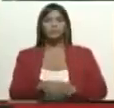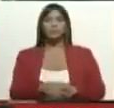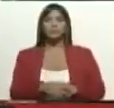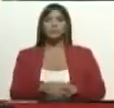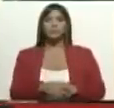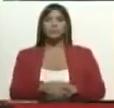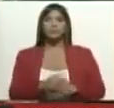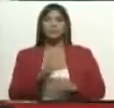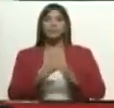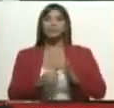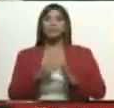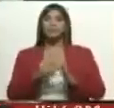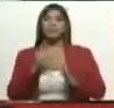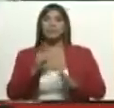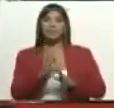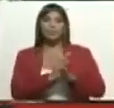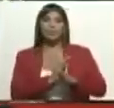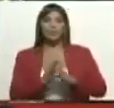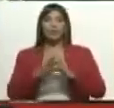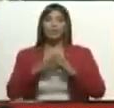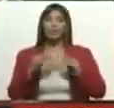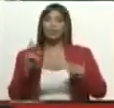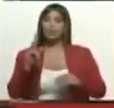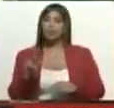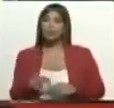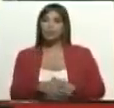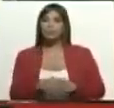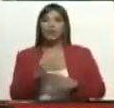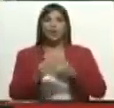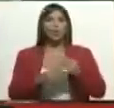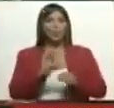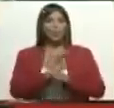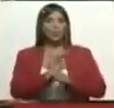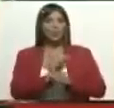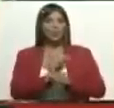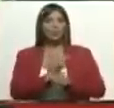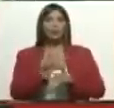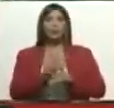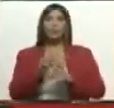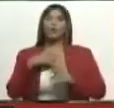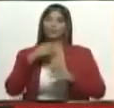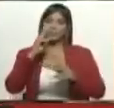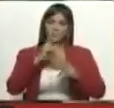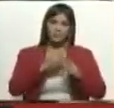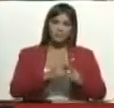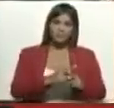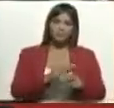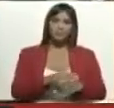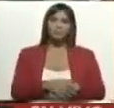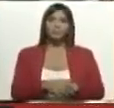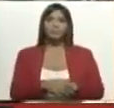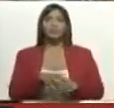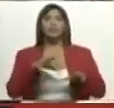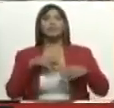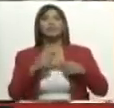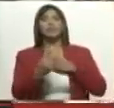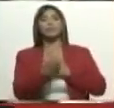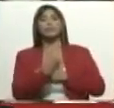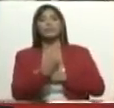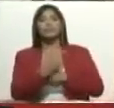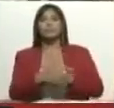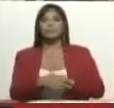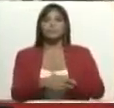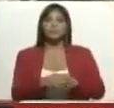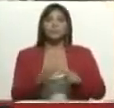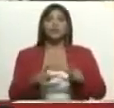una institución que debemos cuidar todos los días. ¿Cómo se cuida? Con obediencia, con subordinación,